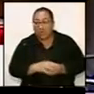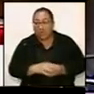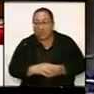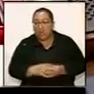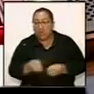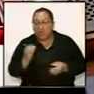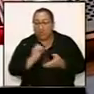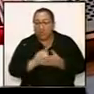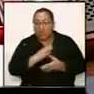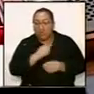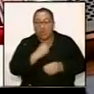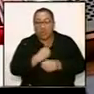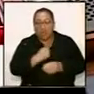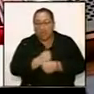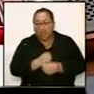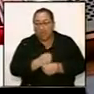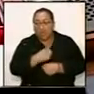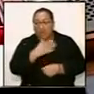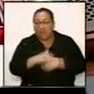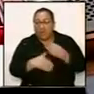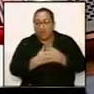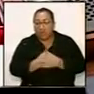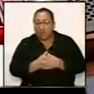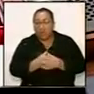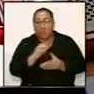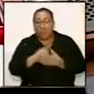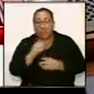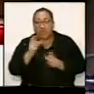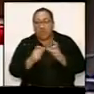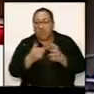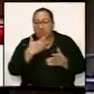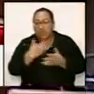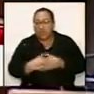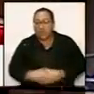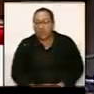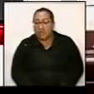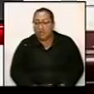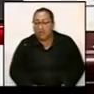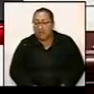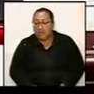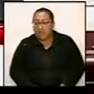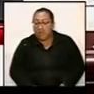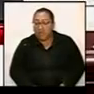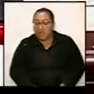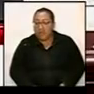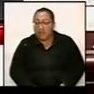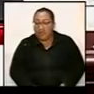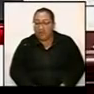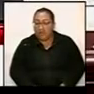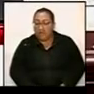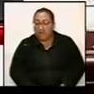pónganse a gobernar y a trabajar en beneficio de los que menos tienen. Muchas gracias.